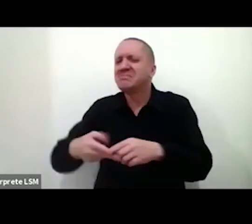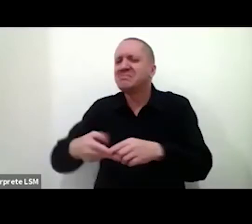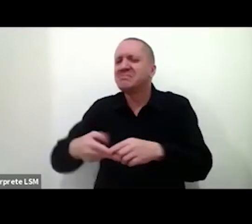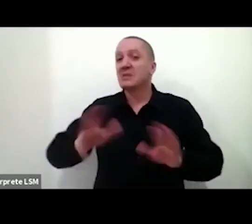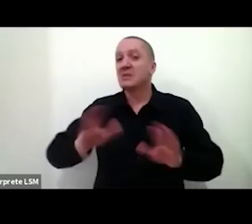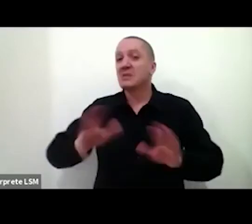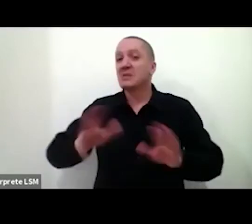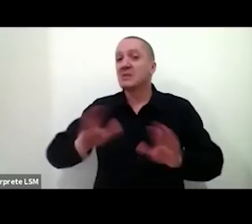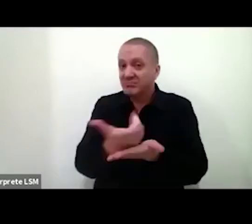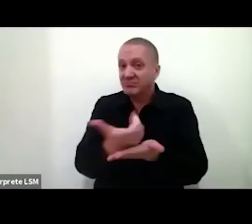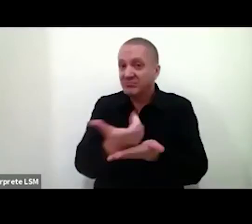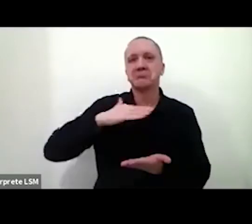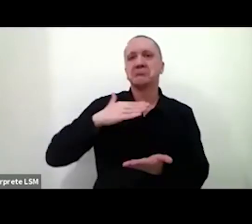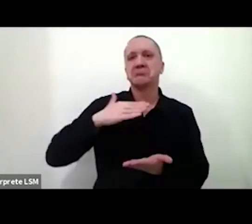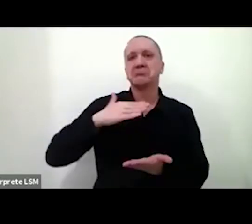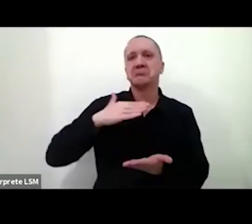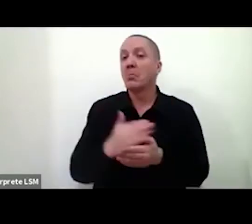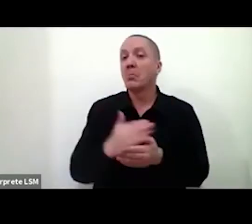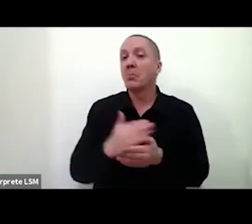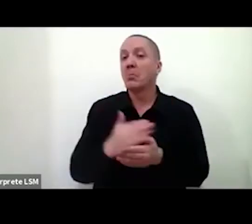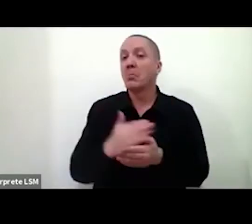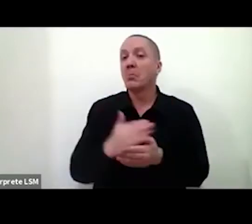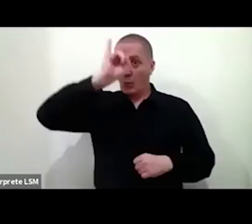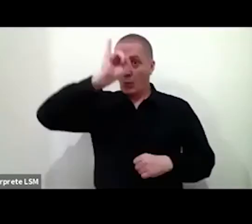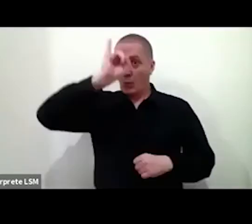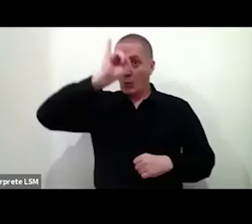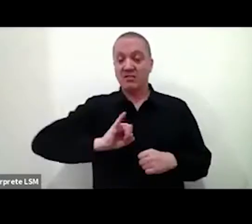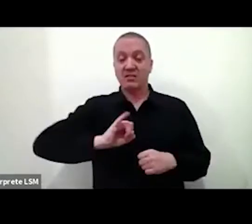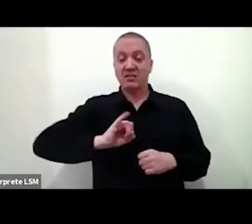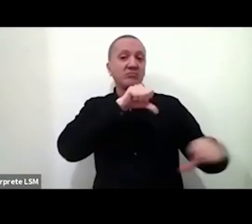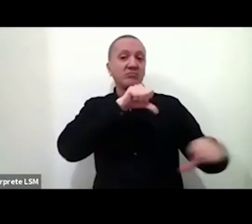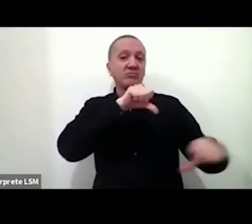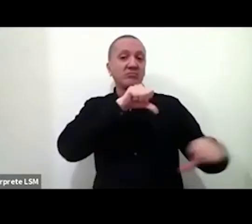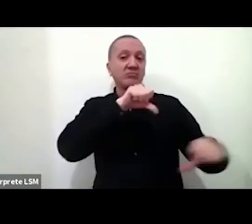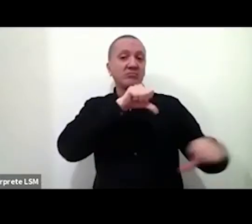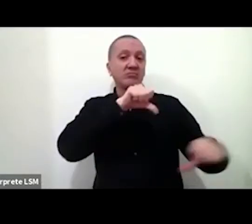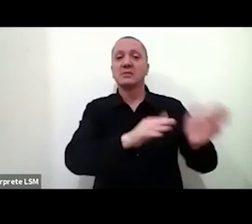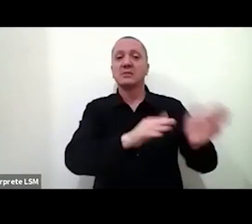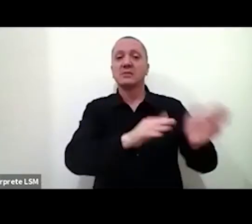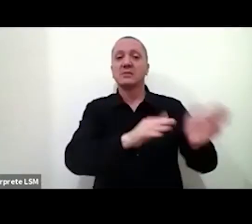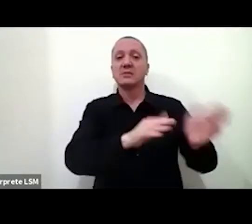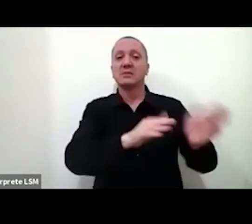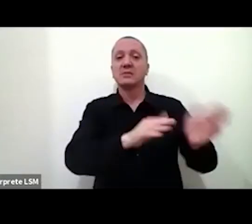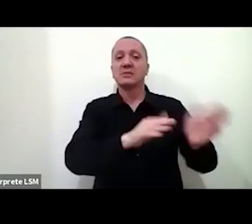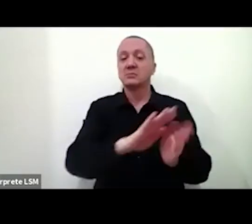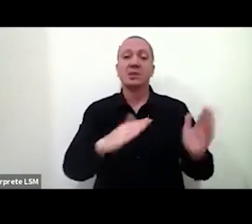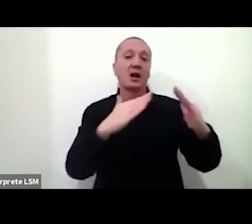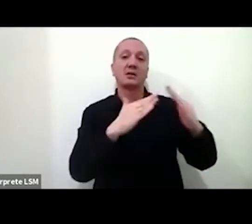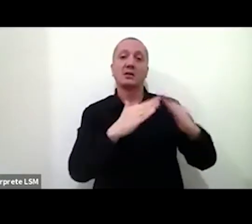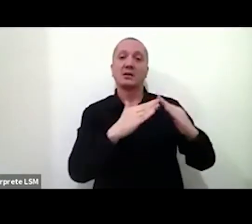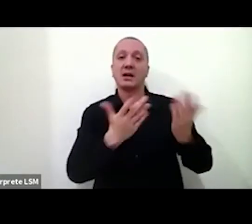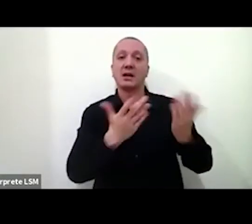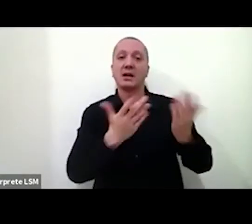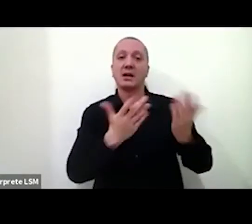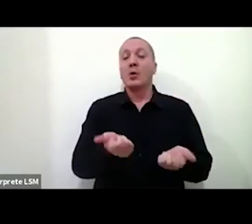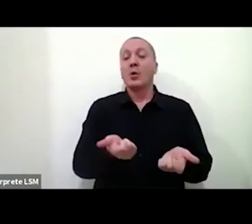la virtualidad festivales que hoy son solidarios con gorras virtuales o a la gorra para